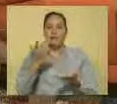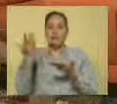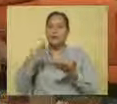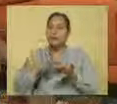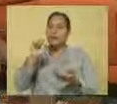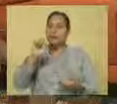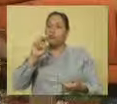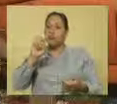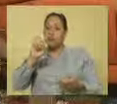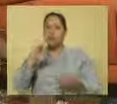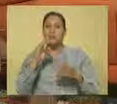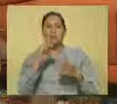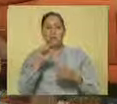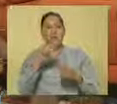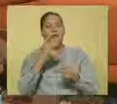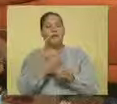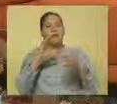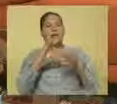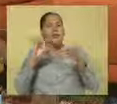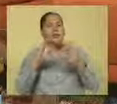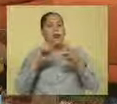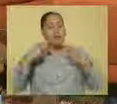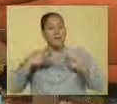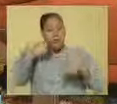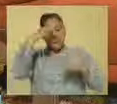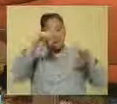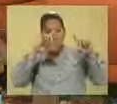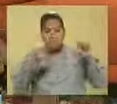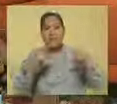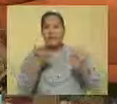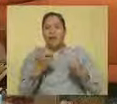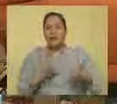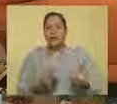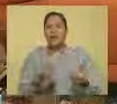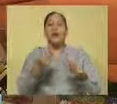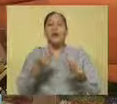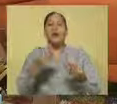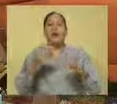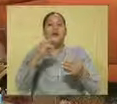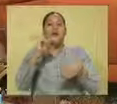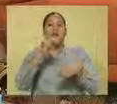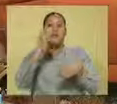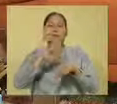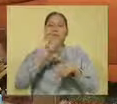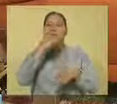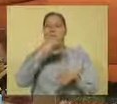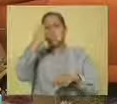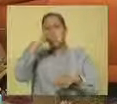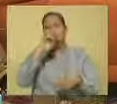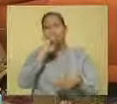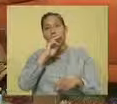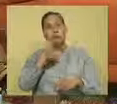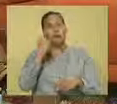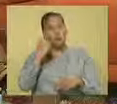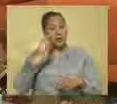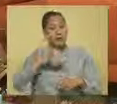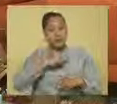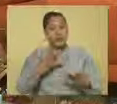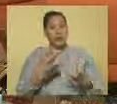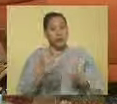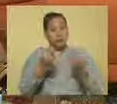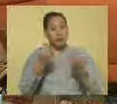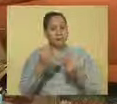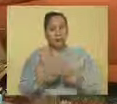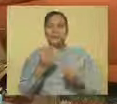Susi. Gracias. El día de mañana nos vas a decir, como mexicanos, cómo gastamos en el Día de las Madres. ¿Qué tal? Y mira que gastamos Se gasta. bastante.